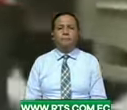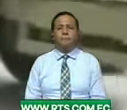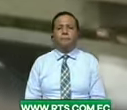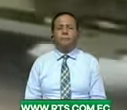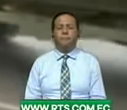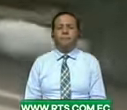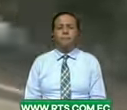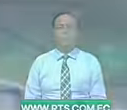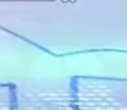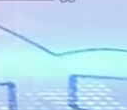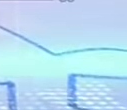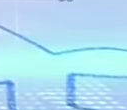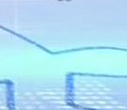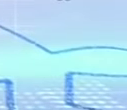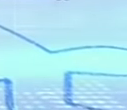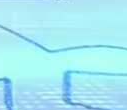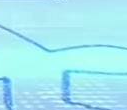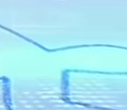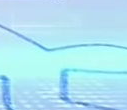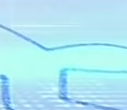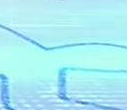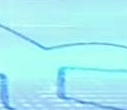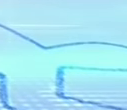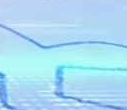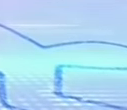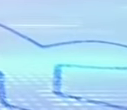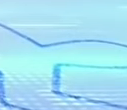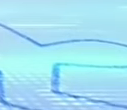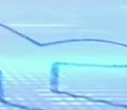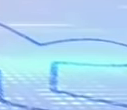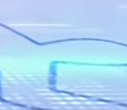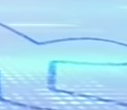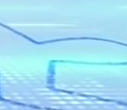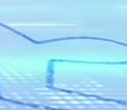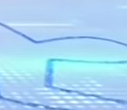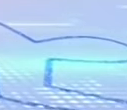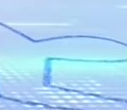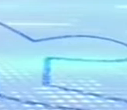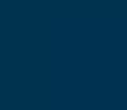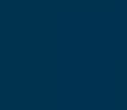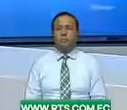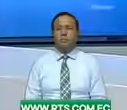Peralta.